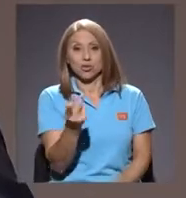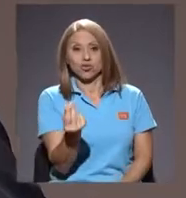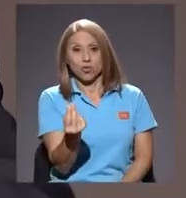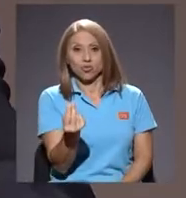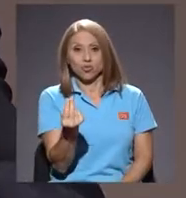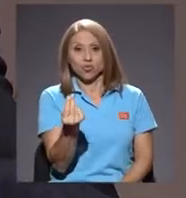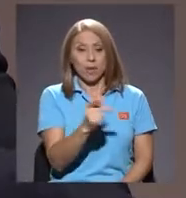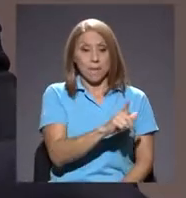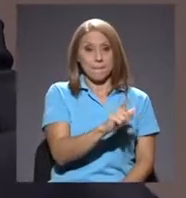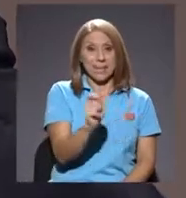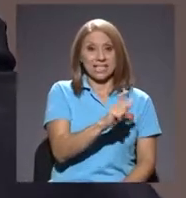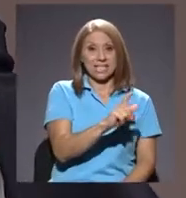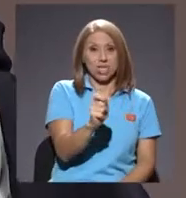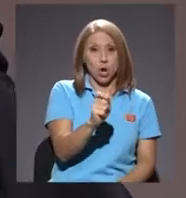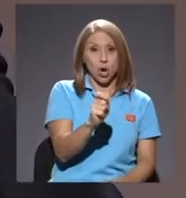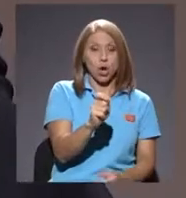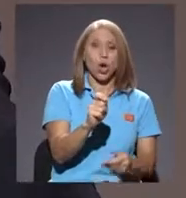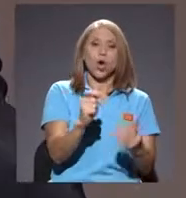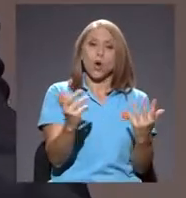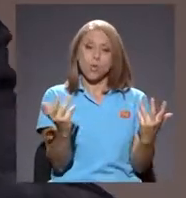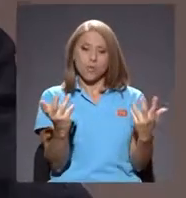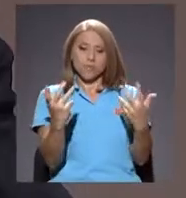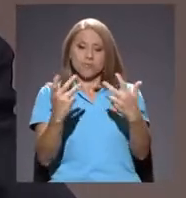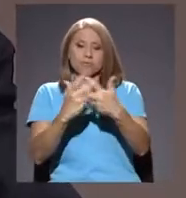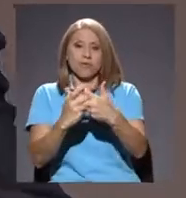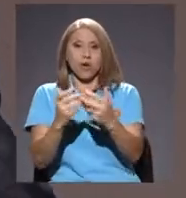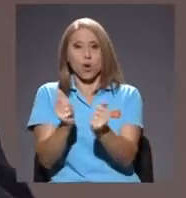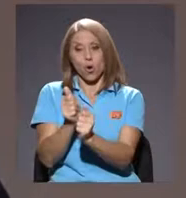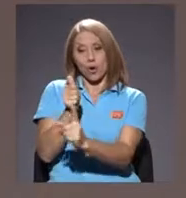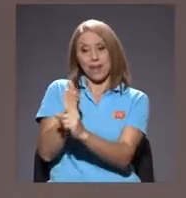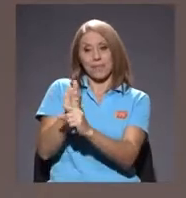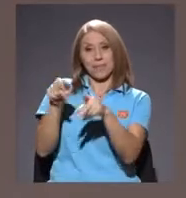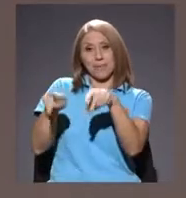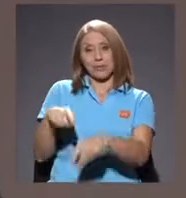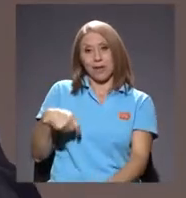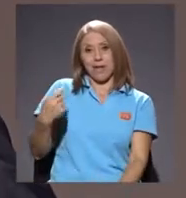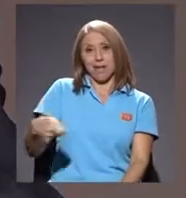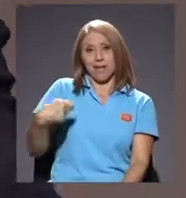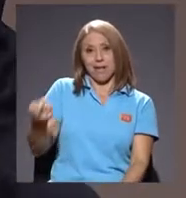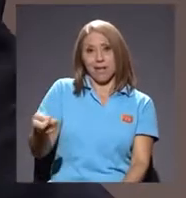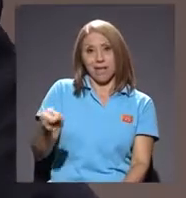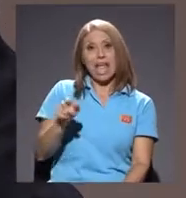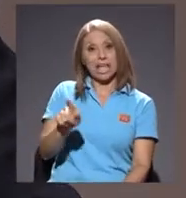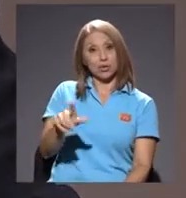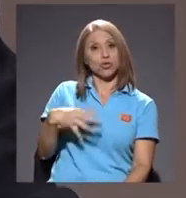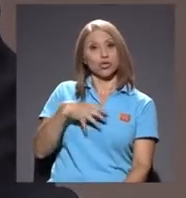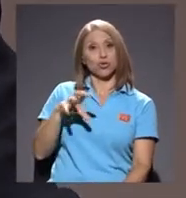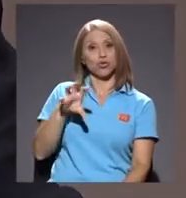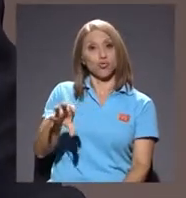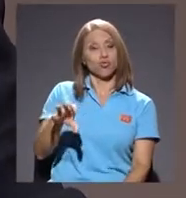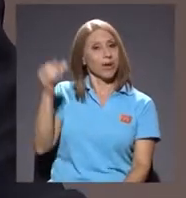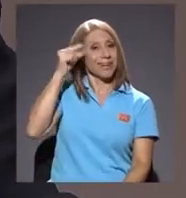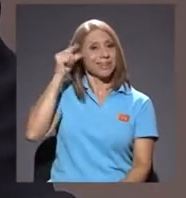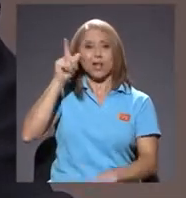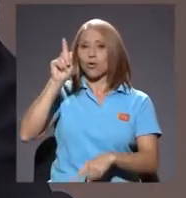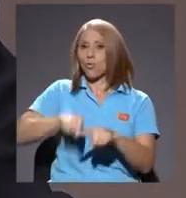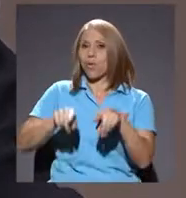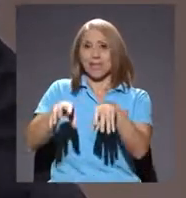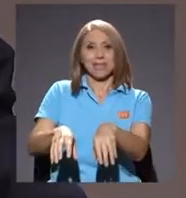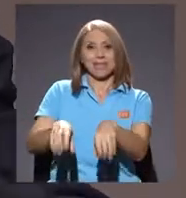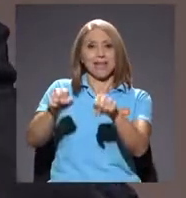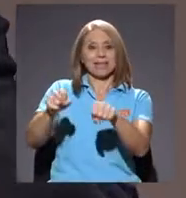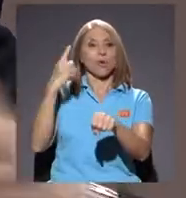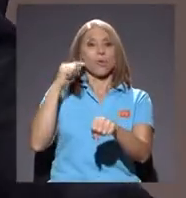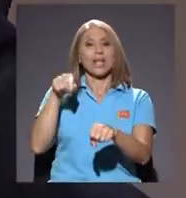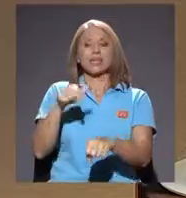proporción a lo que él ponía que se sentía que eso era suyo que el estado no podía entrar a quitárselo porque la propia privada ajena si ya para quitárselo